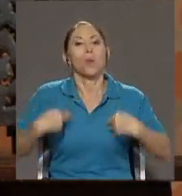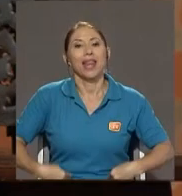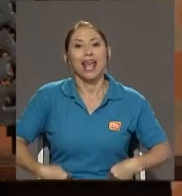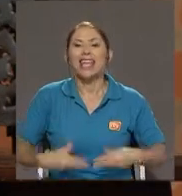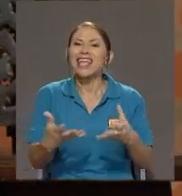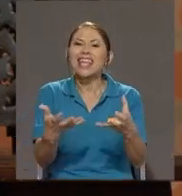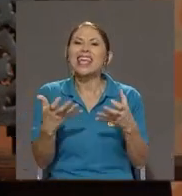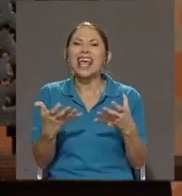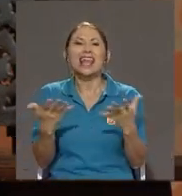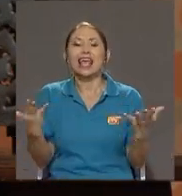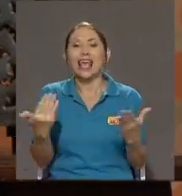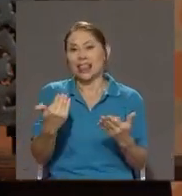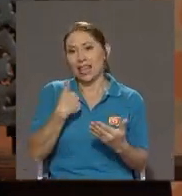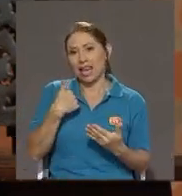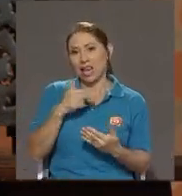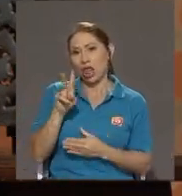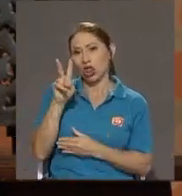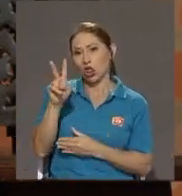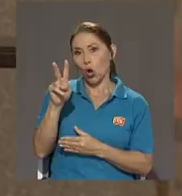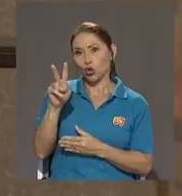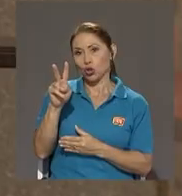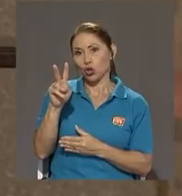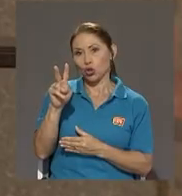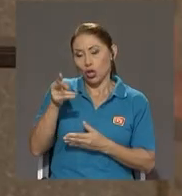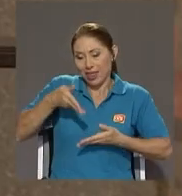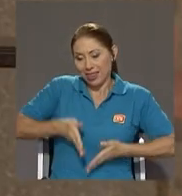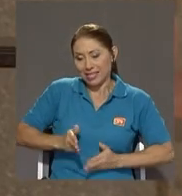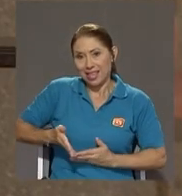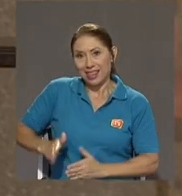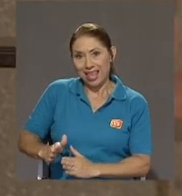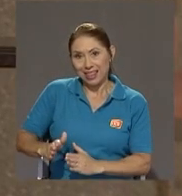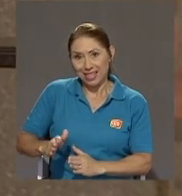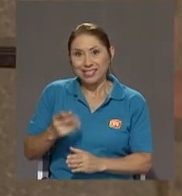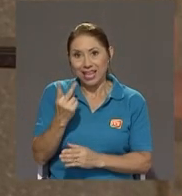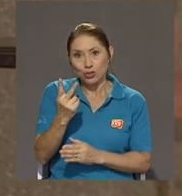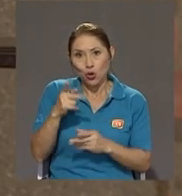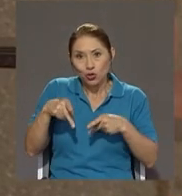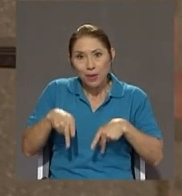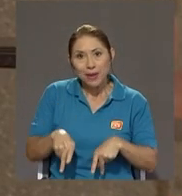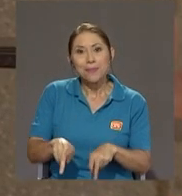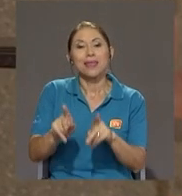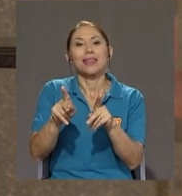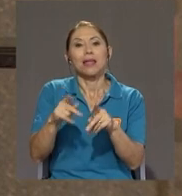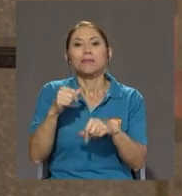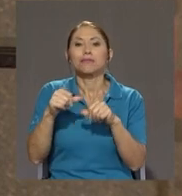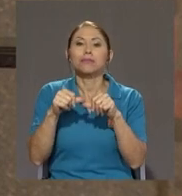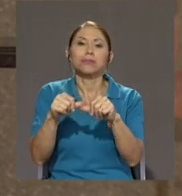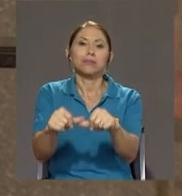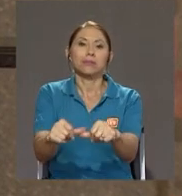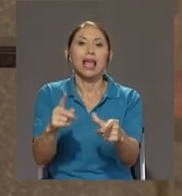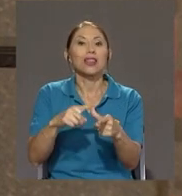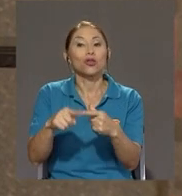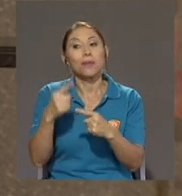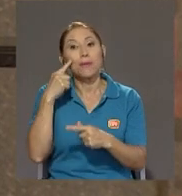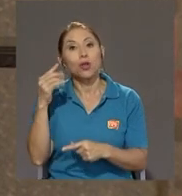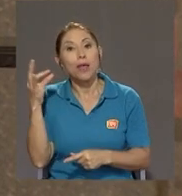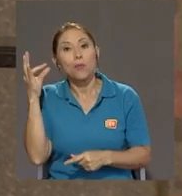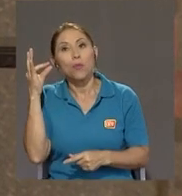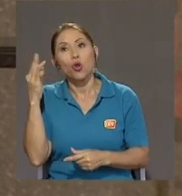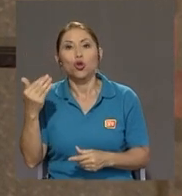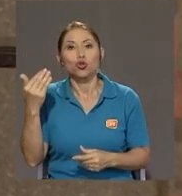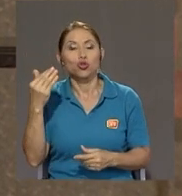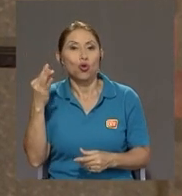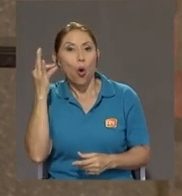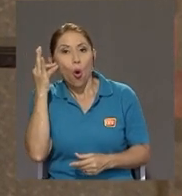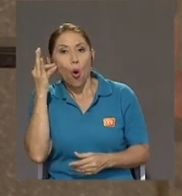descendientes, que son los que permiten mantener la especie, ¿verdad? Y entonces en ese caso lo que veríamos es que, por ejemplo, las mujeres con más, o los hombres